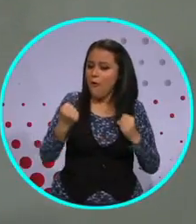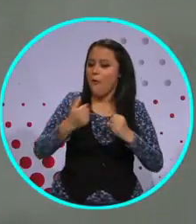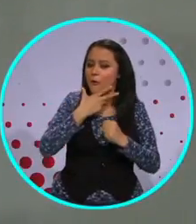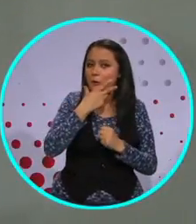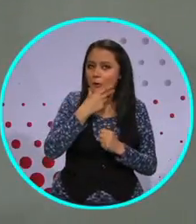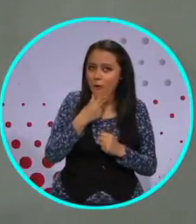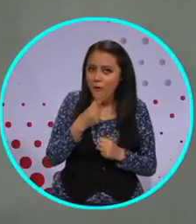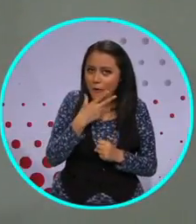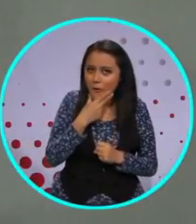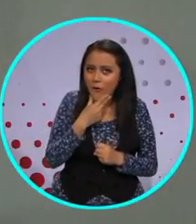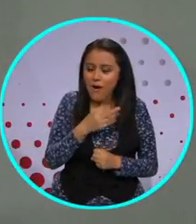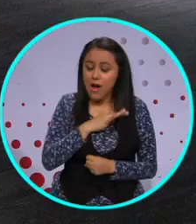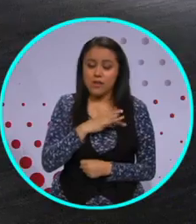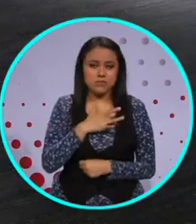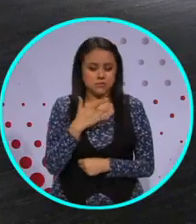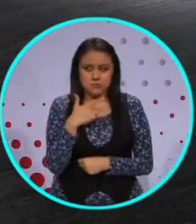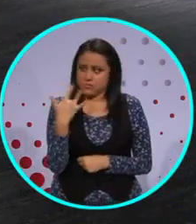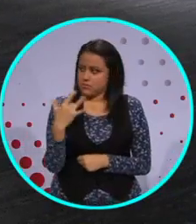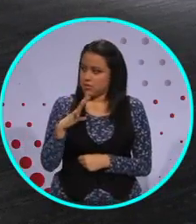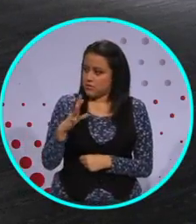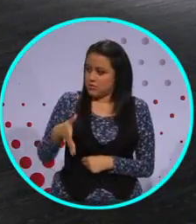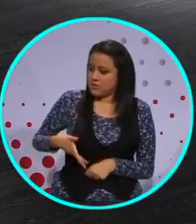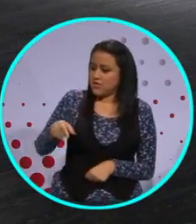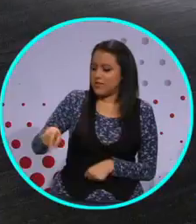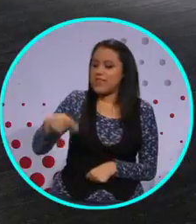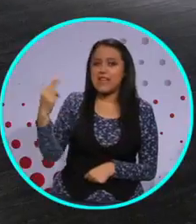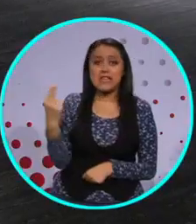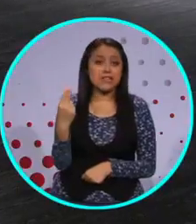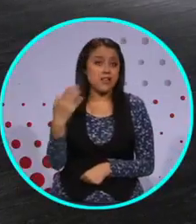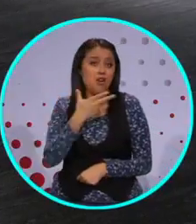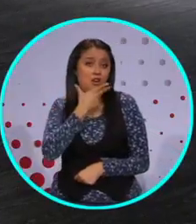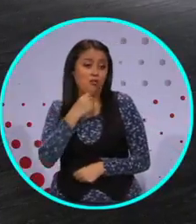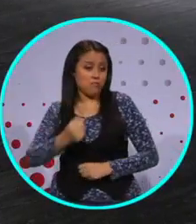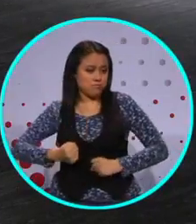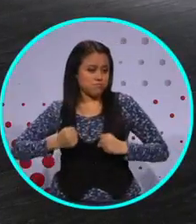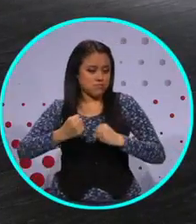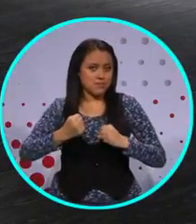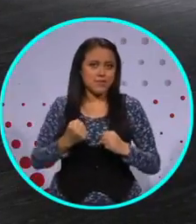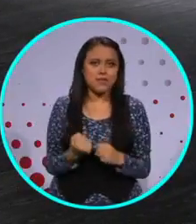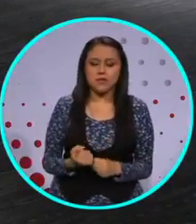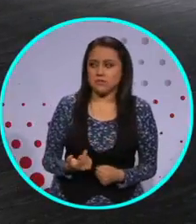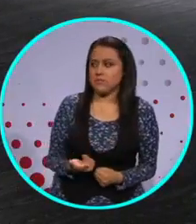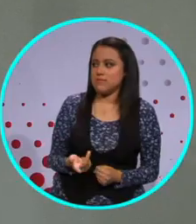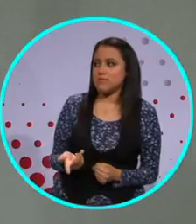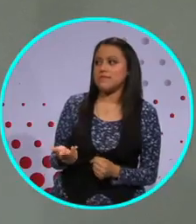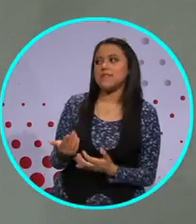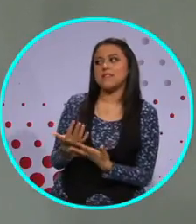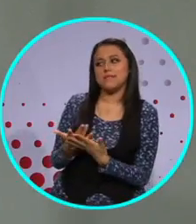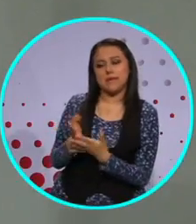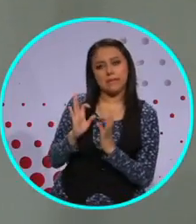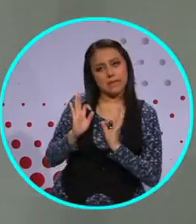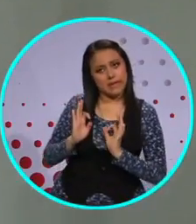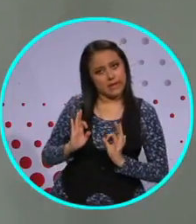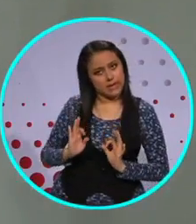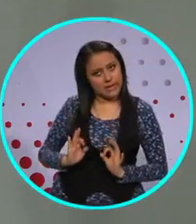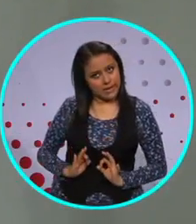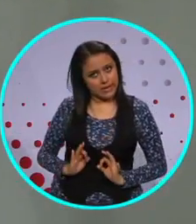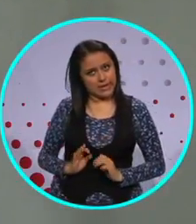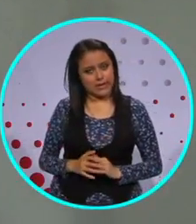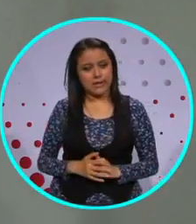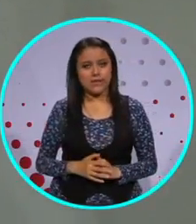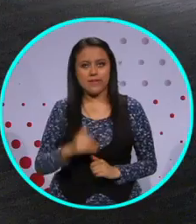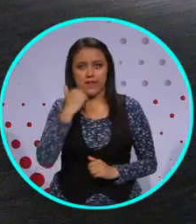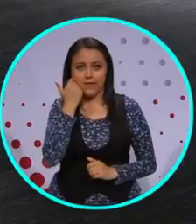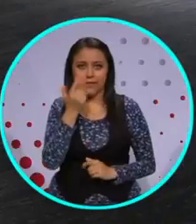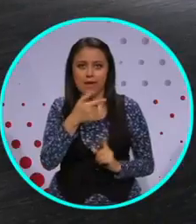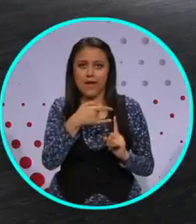el orgullo cuando se necesita fuerza de hombre me dice la señora me quería dar de picones para